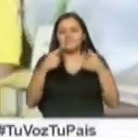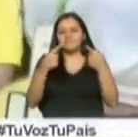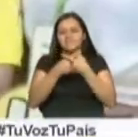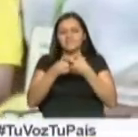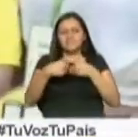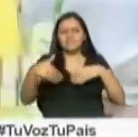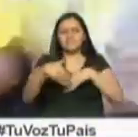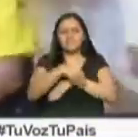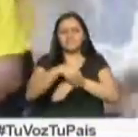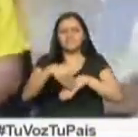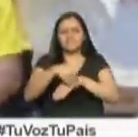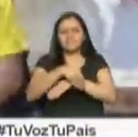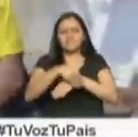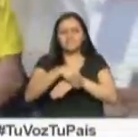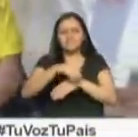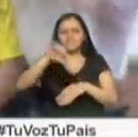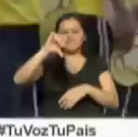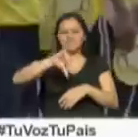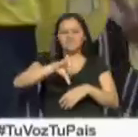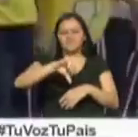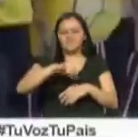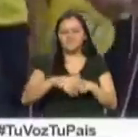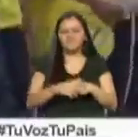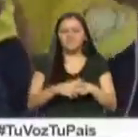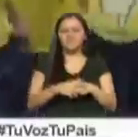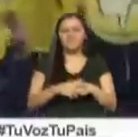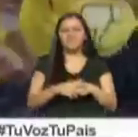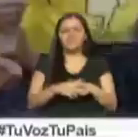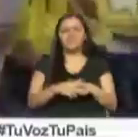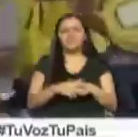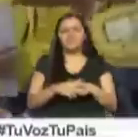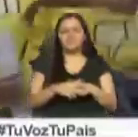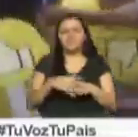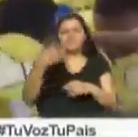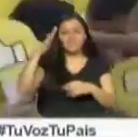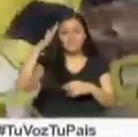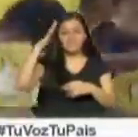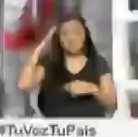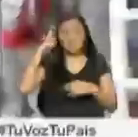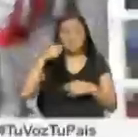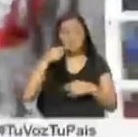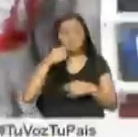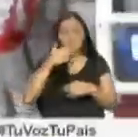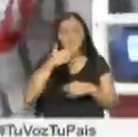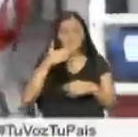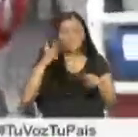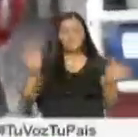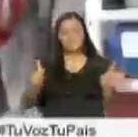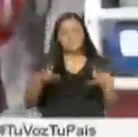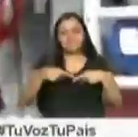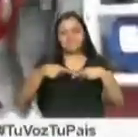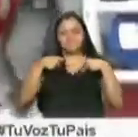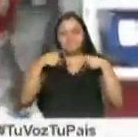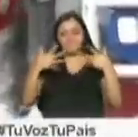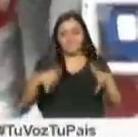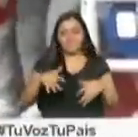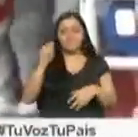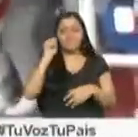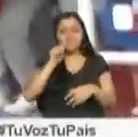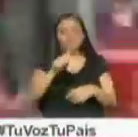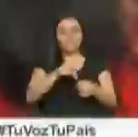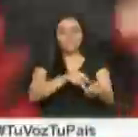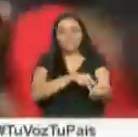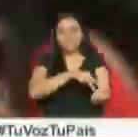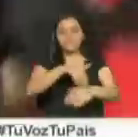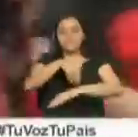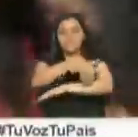calle? ¡Me molesta! Los jóvenes de amarillo promueven la sana convivencia, los de azul las buenas costumbres en